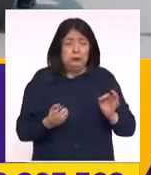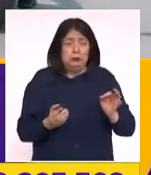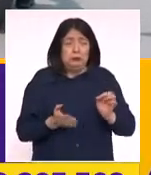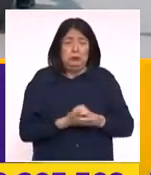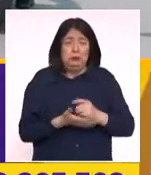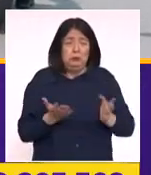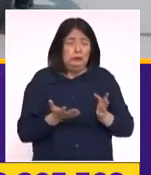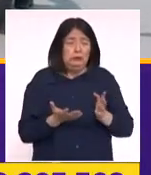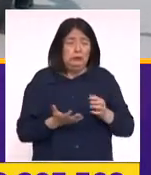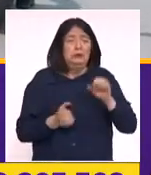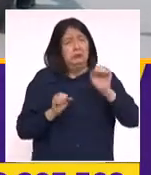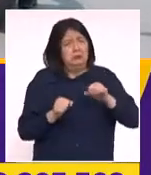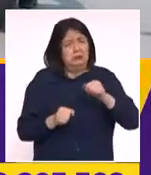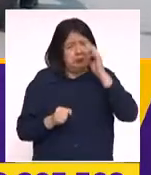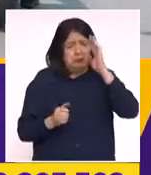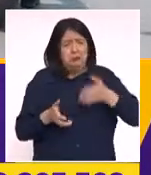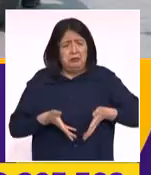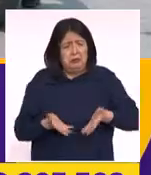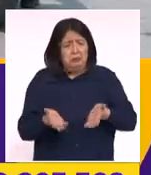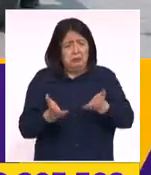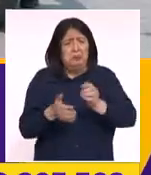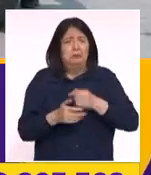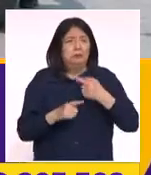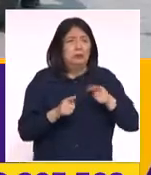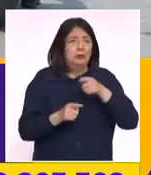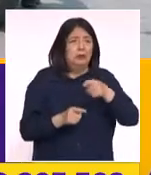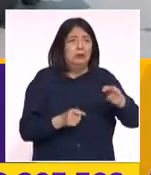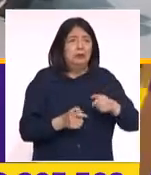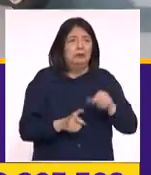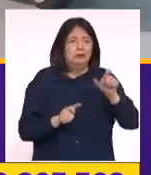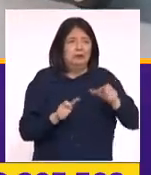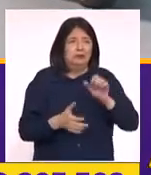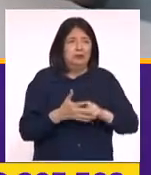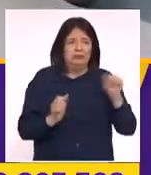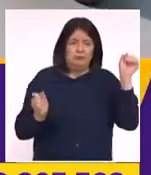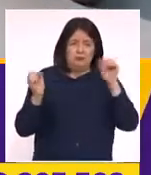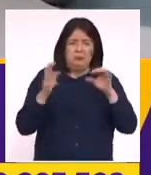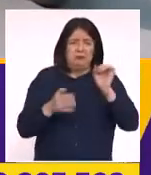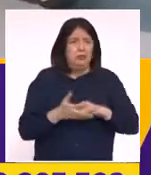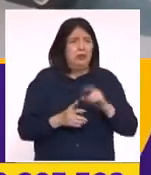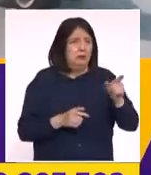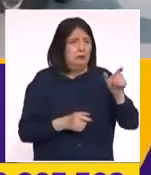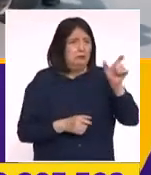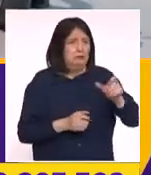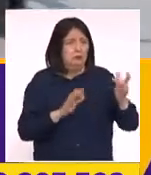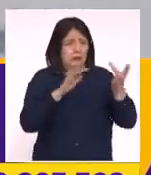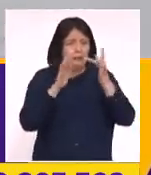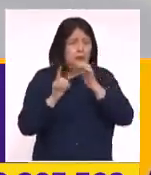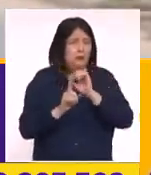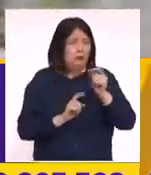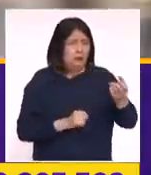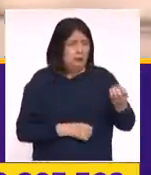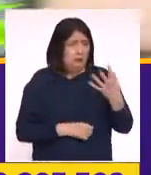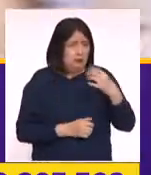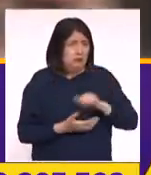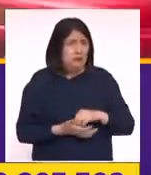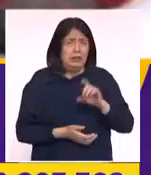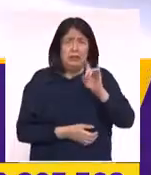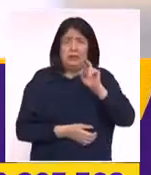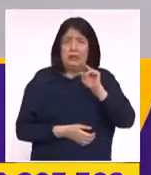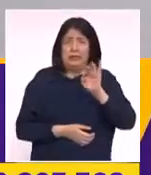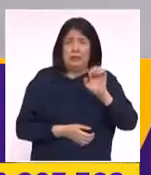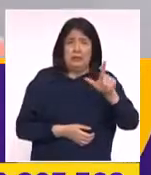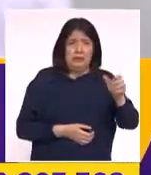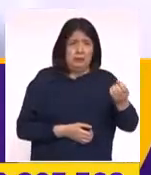los manifestantes le revientan las lunas. Vamos a ver lo que reportan algunos usuarios de redes sociales. Fátima, nos están contando, por ejemplo, Daniel